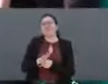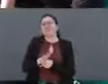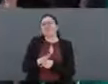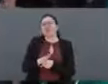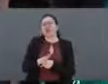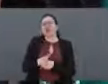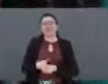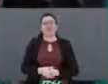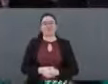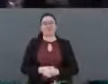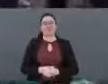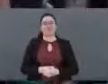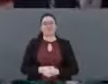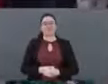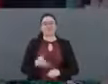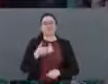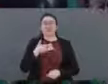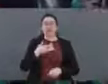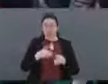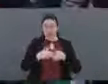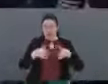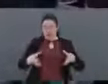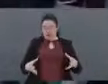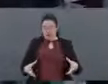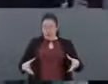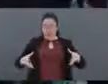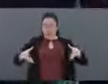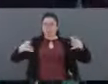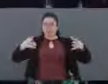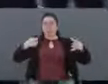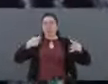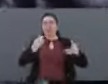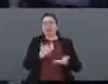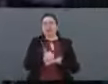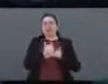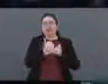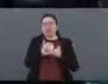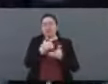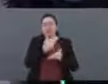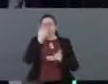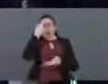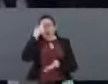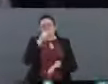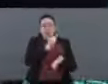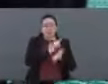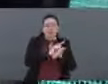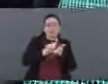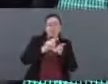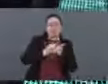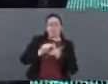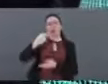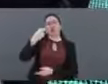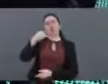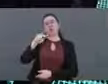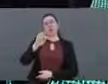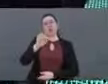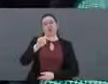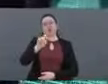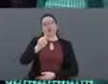filtros, estos recipientes cilíndricos, son los filtros en donde a través de